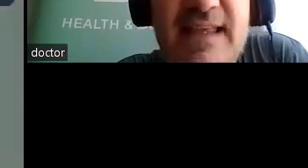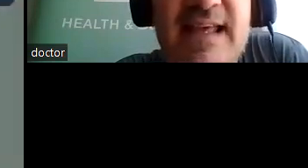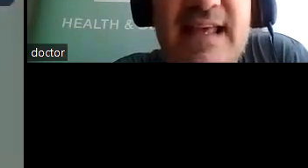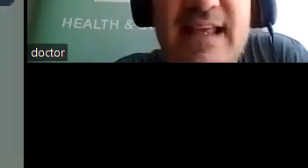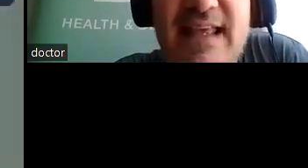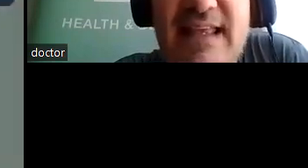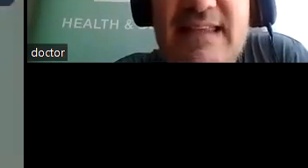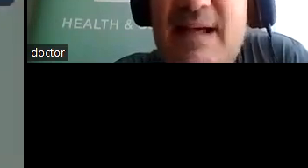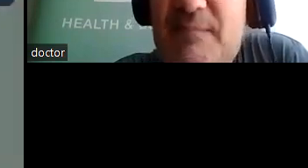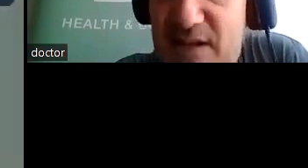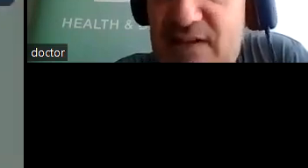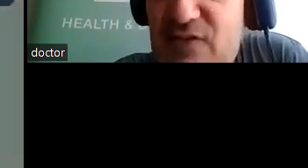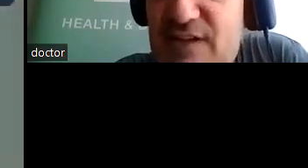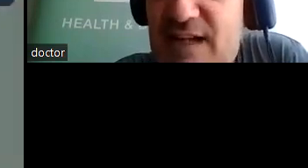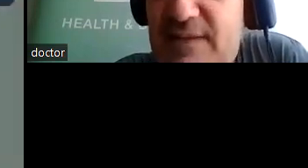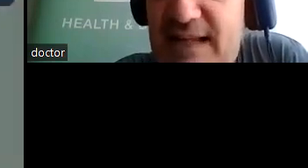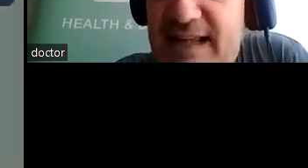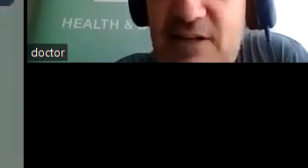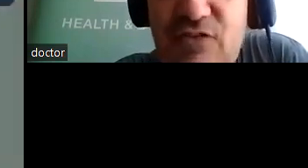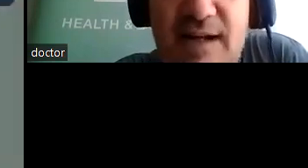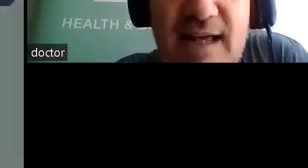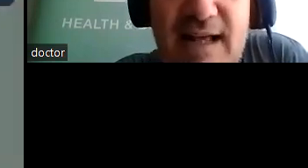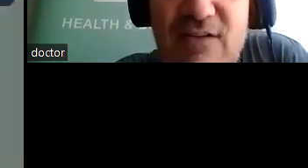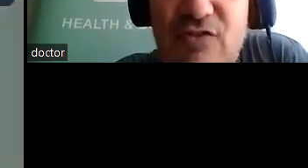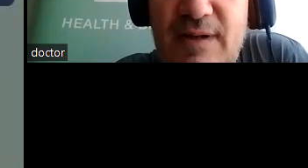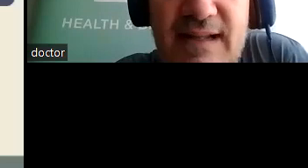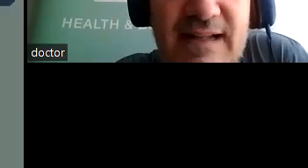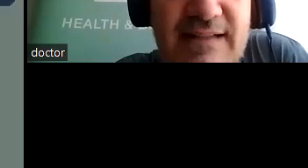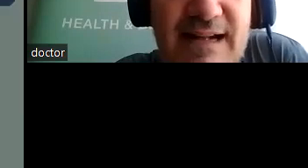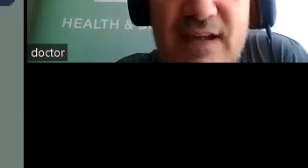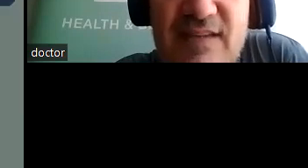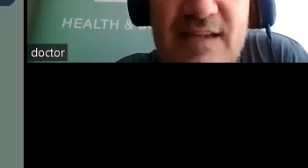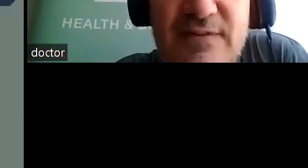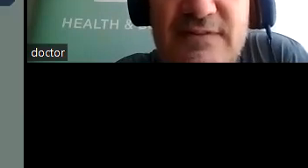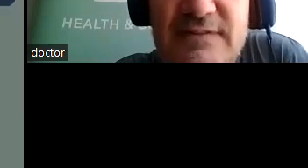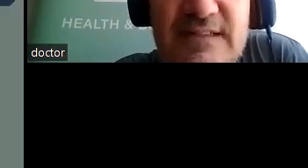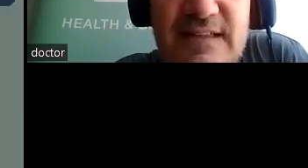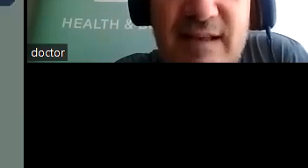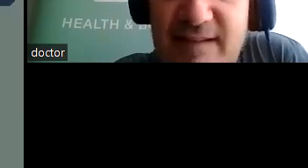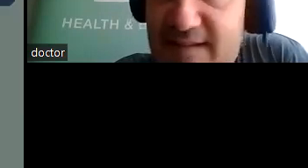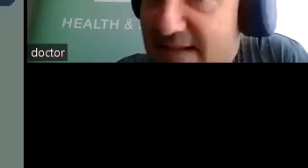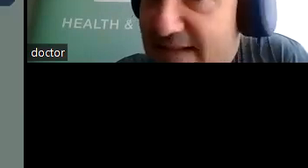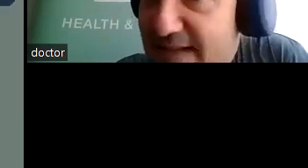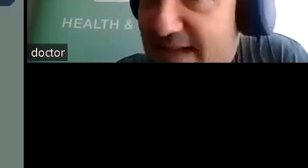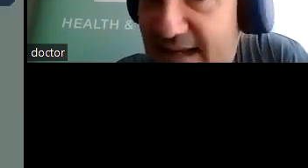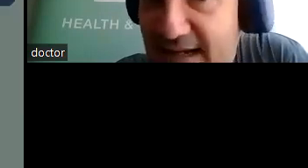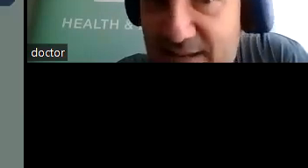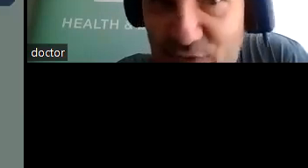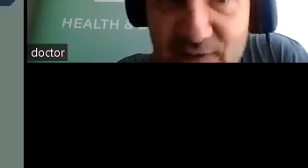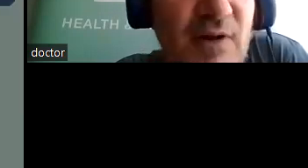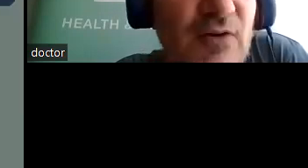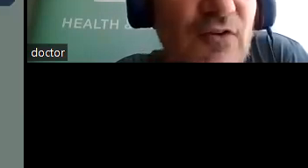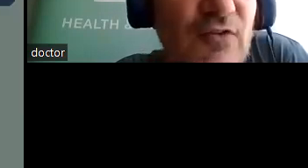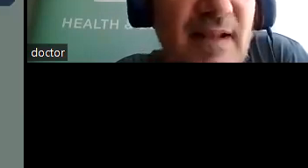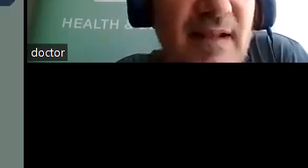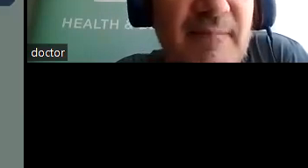por aquí que indica beneficios del jengibre sobre el tracto digestivo. Este indicaremos Vale. que puede ir bien,